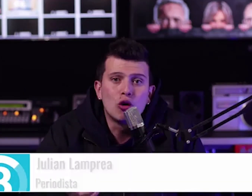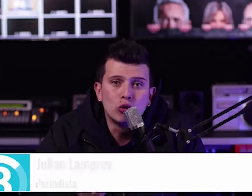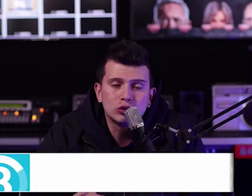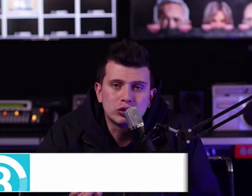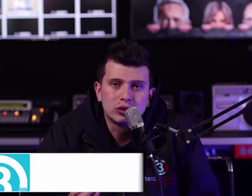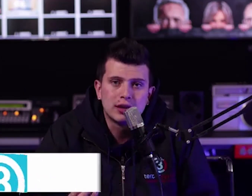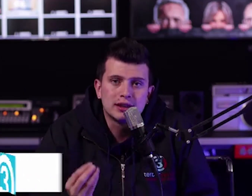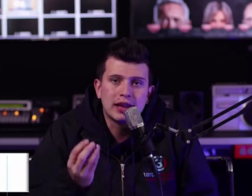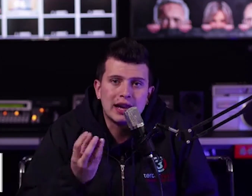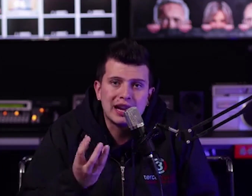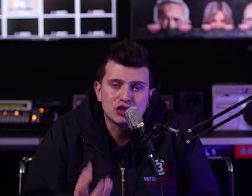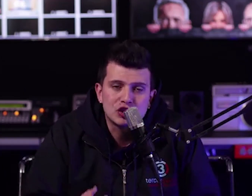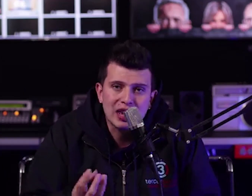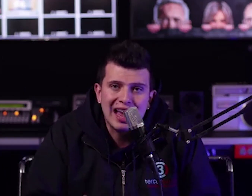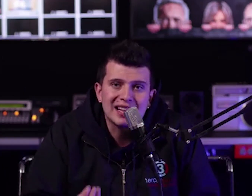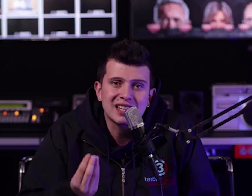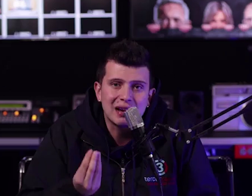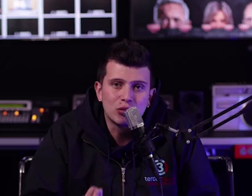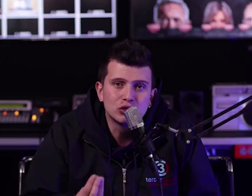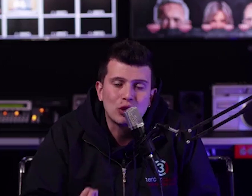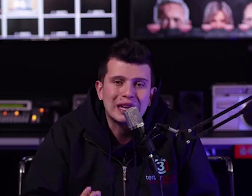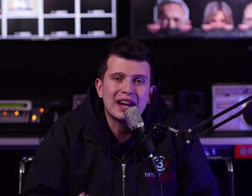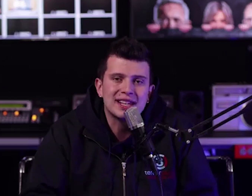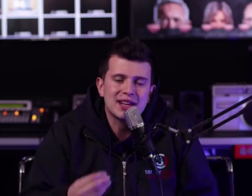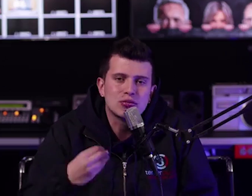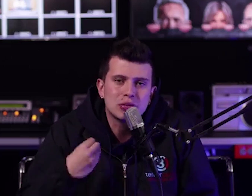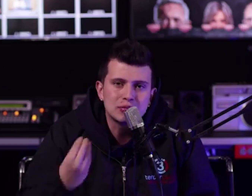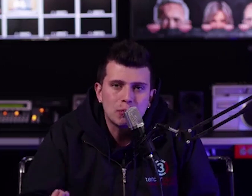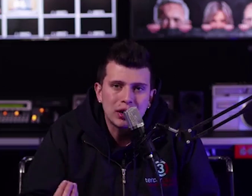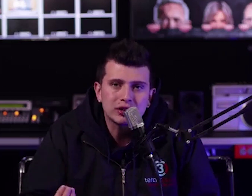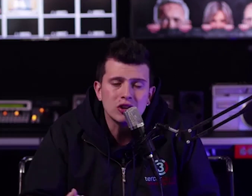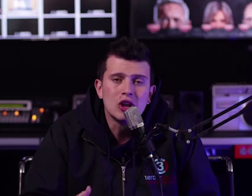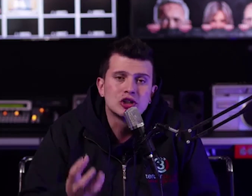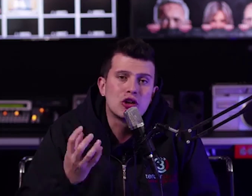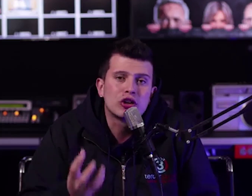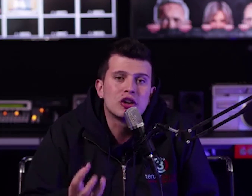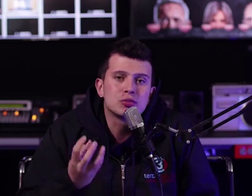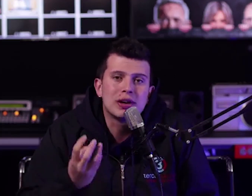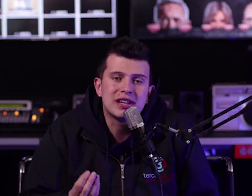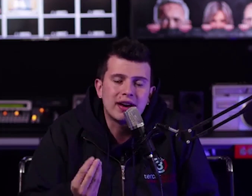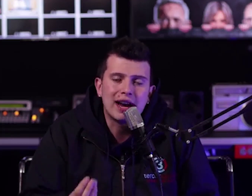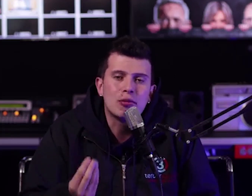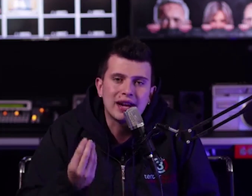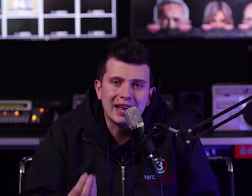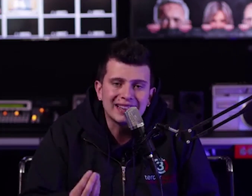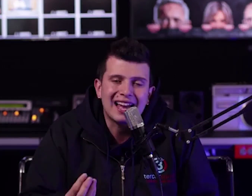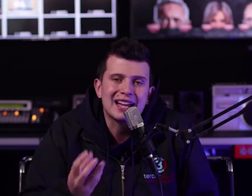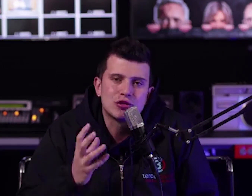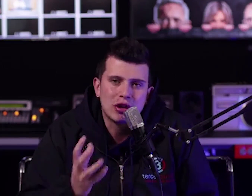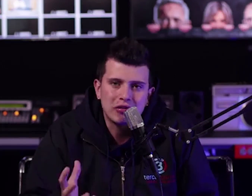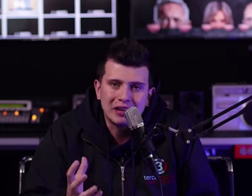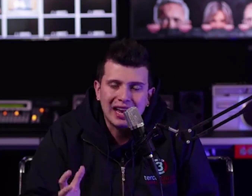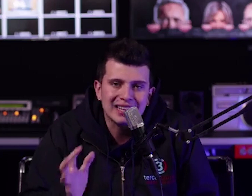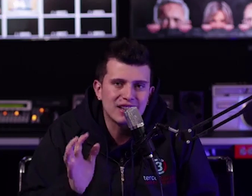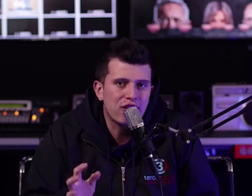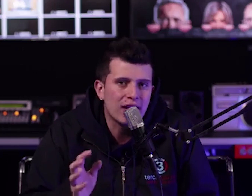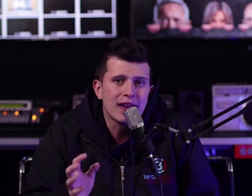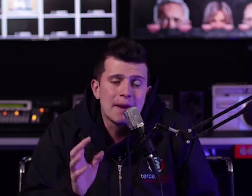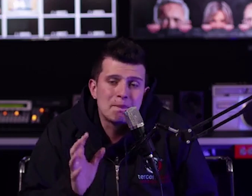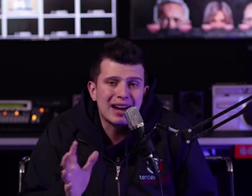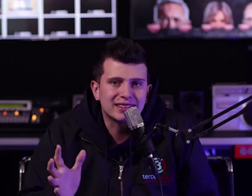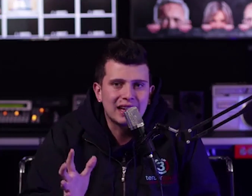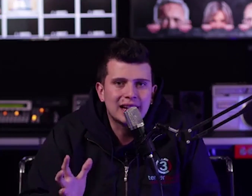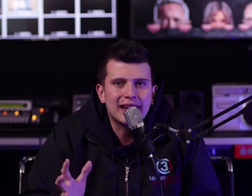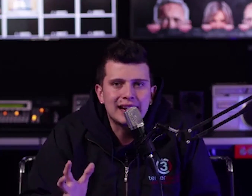hacer un conjunto de las sociedades en el mundo y ir hacia un mismo puerto, solo que nos puede llevar a la humanidad a sobrevivir. Este